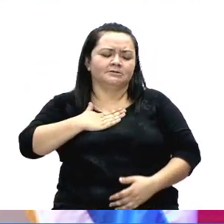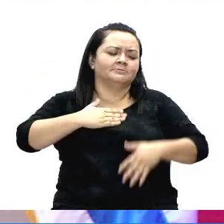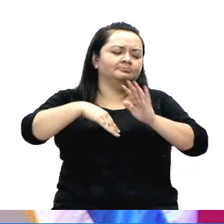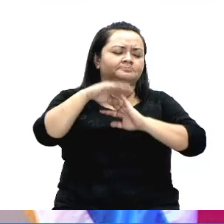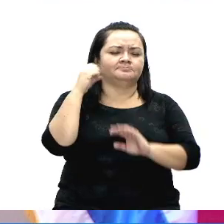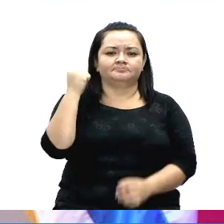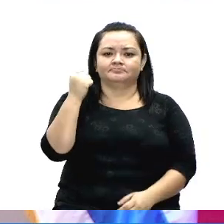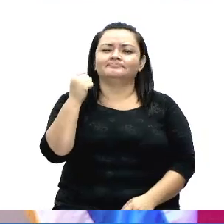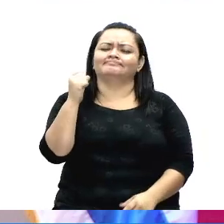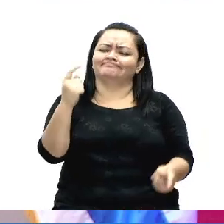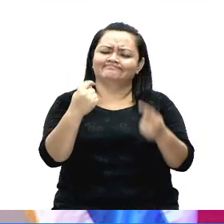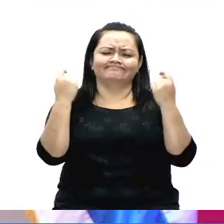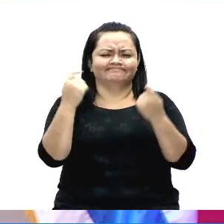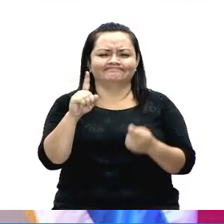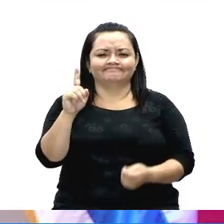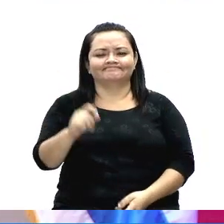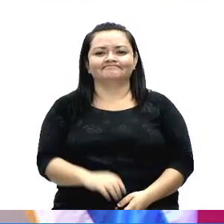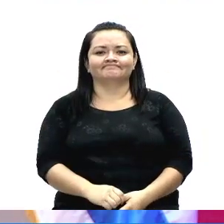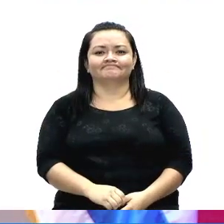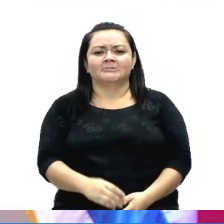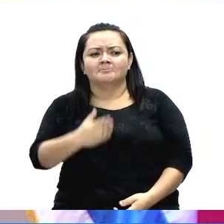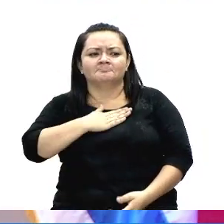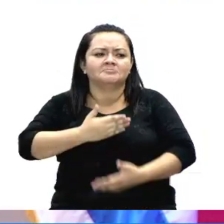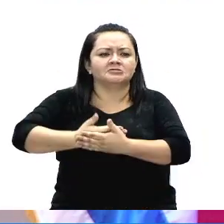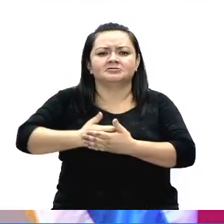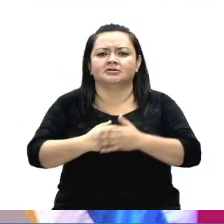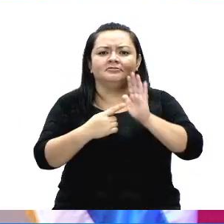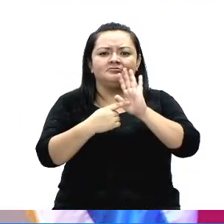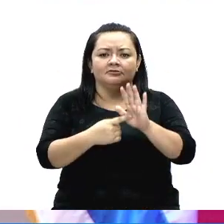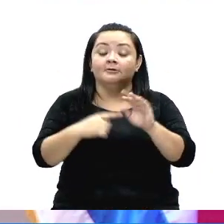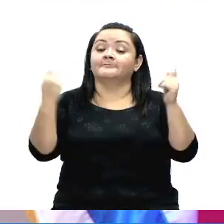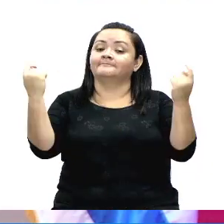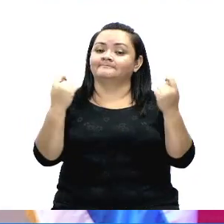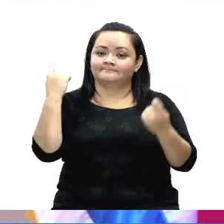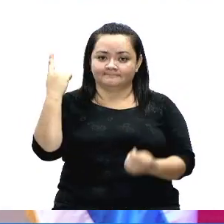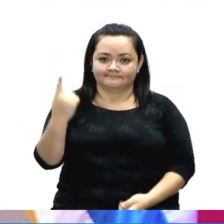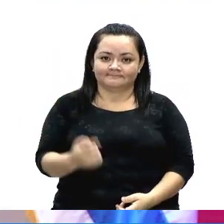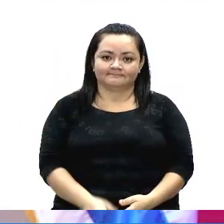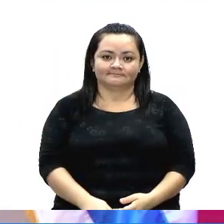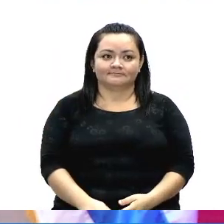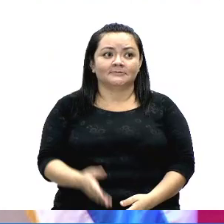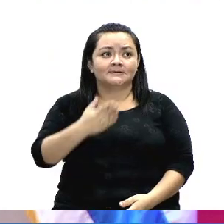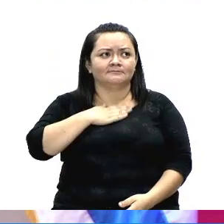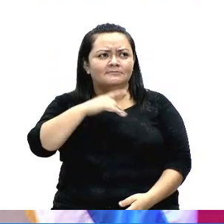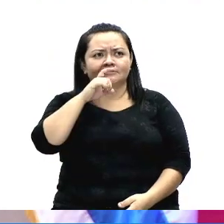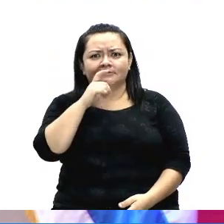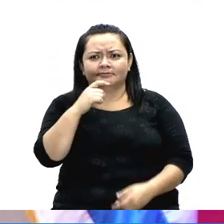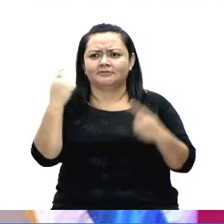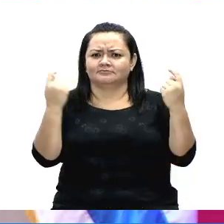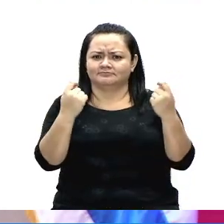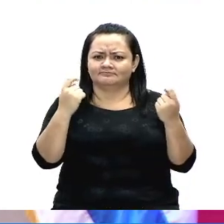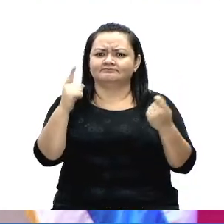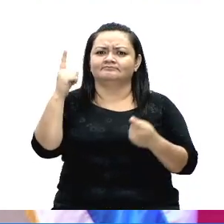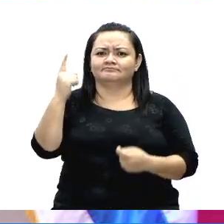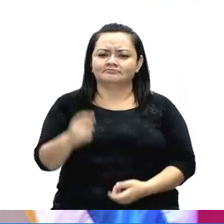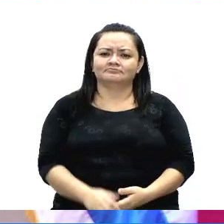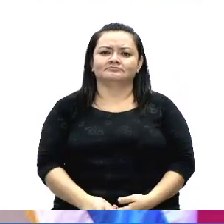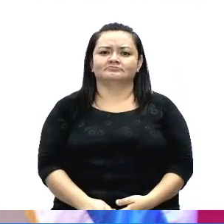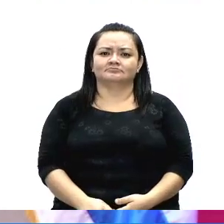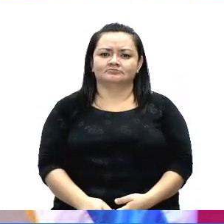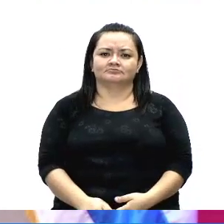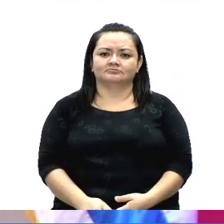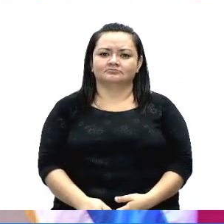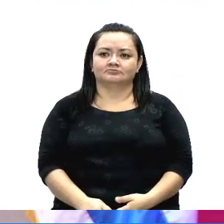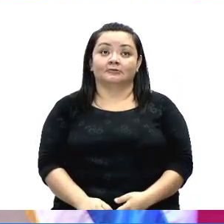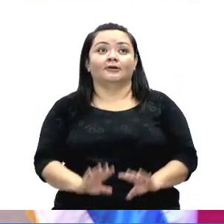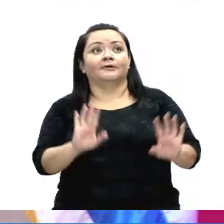grande mi familia gloria a dios mis hijos el tesoro más grande gloria a dios mis padres el tesoro más grande gloria a dios